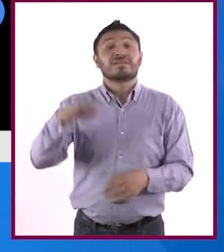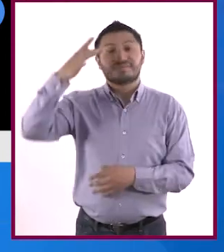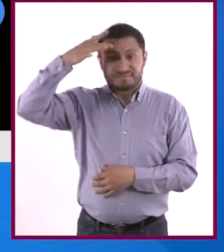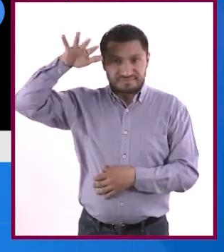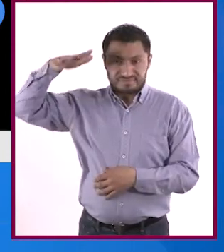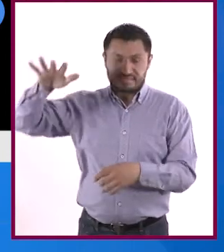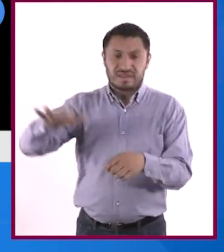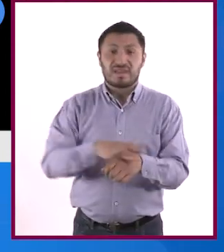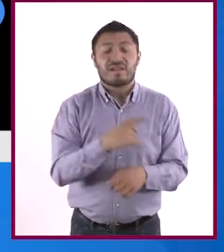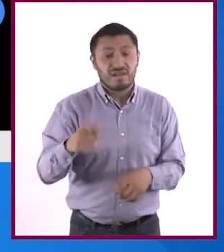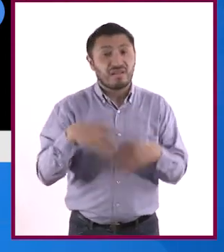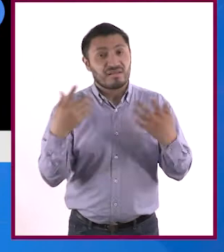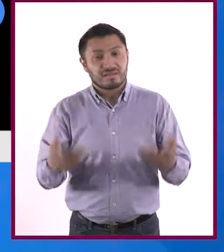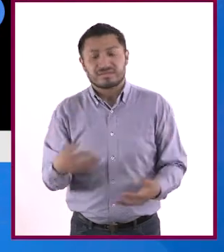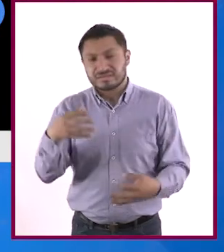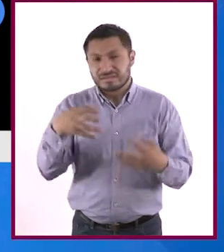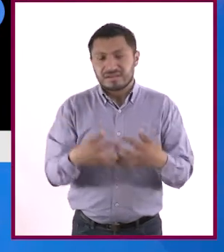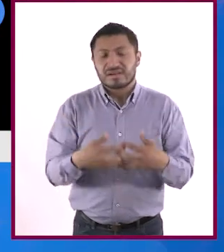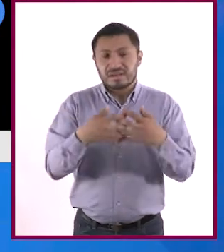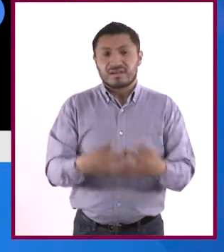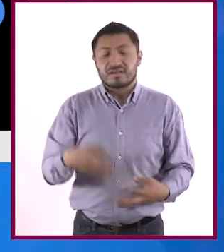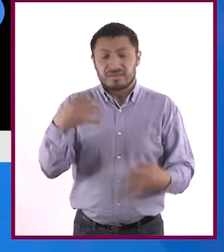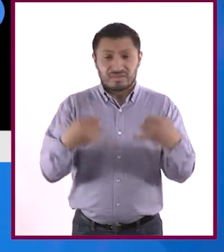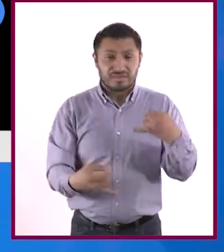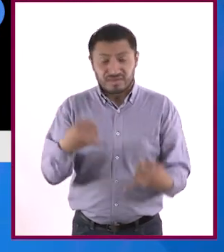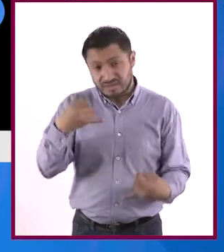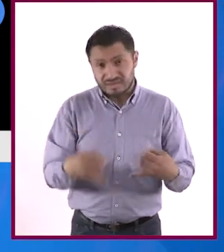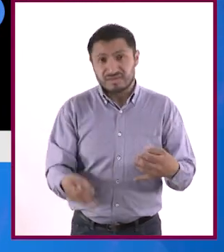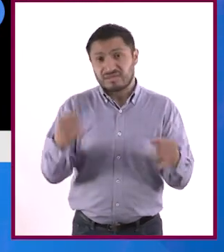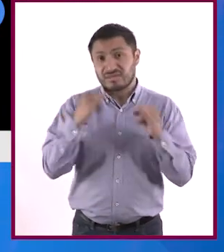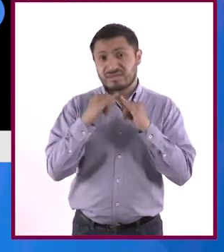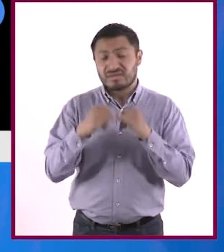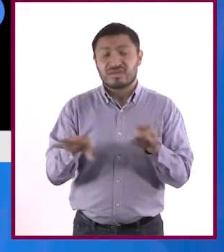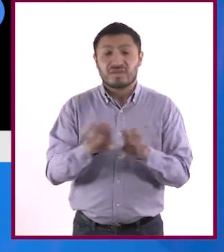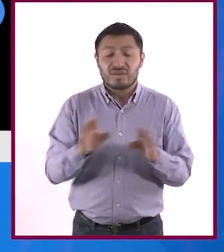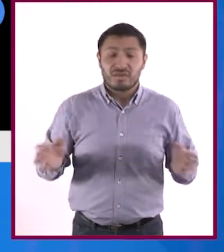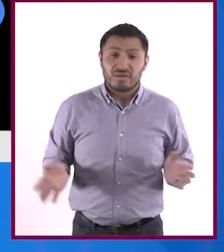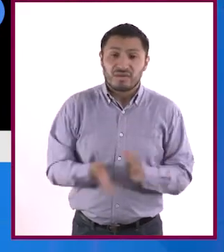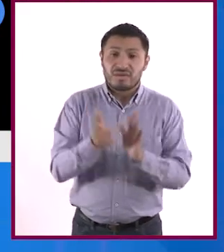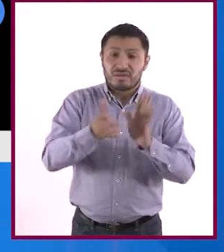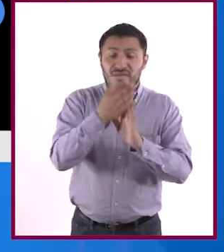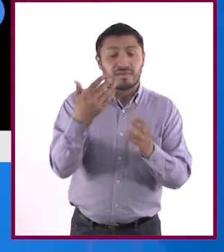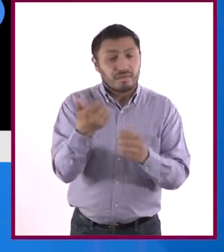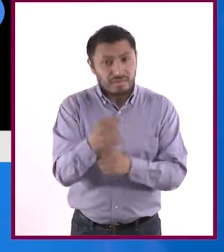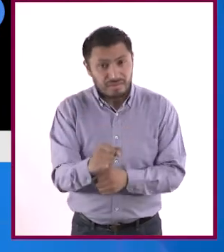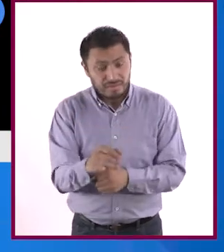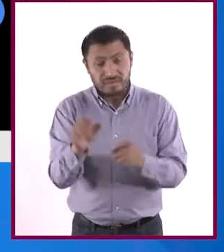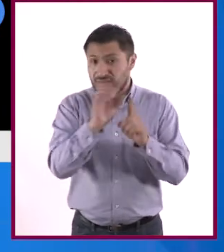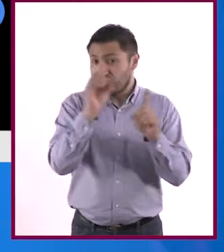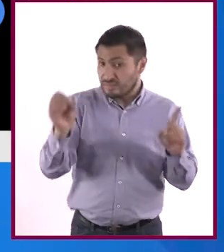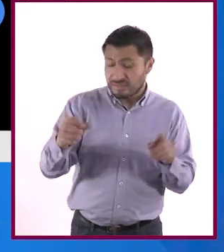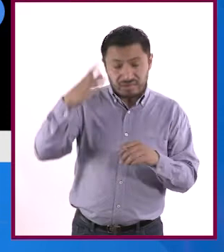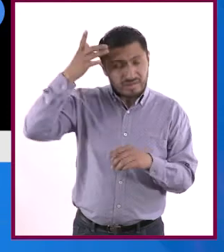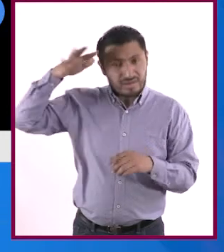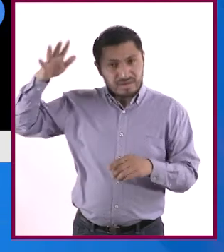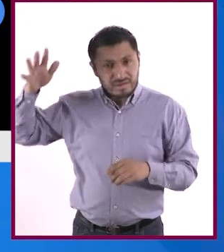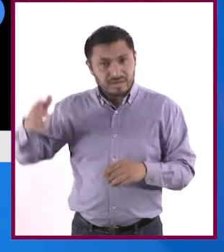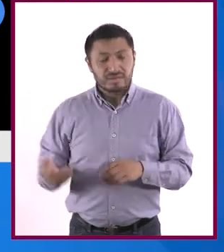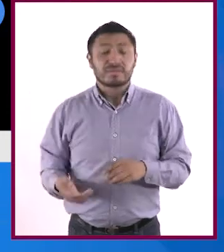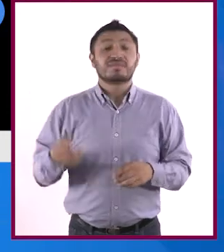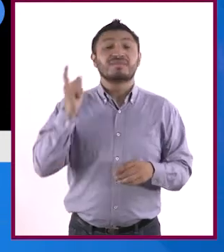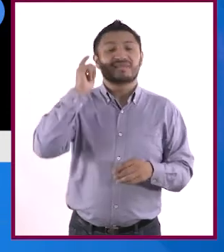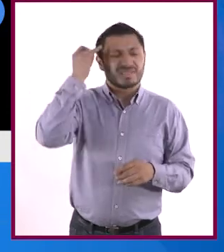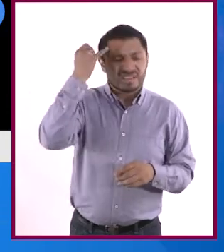adultocéntricas porque los sistemas jurídicos, las instituciones han sido construidas desde esta visión adulta que presupone pues que